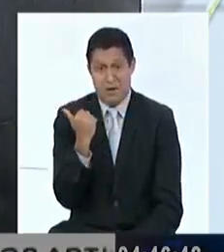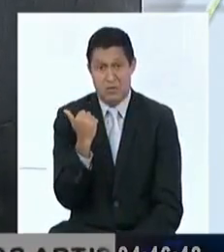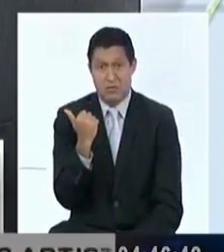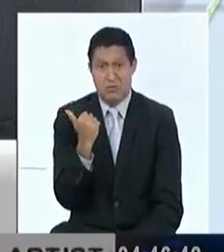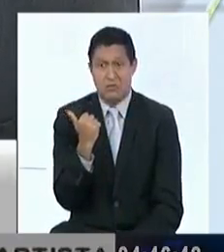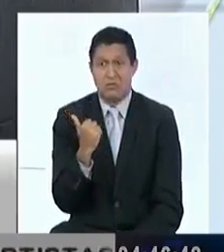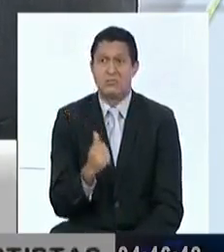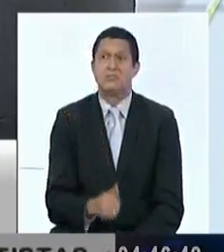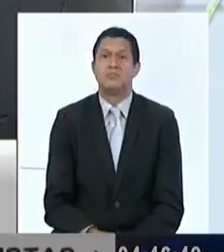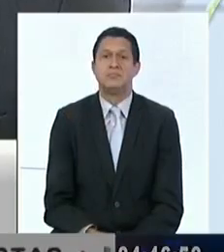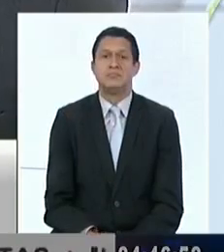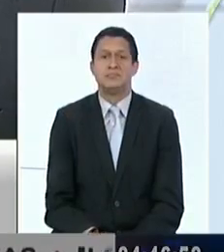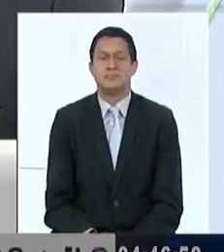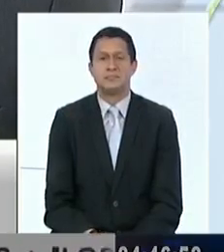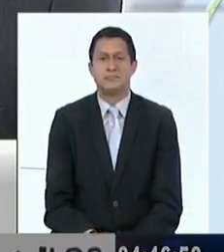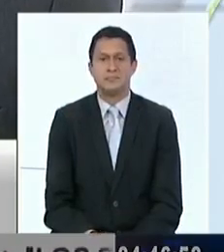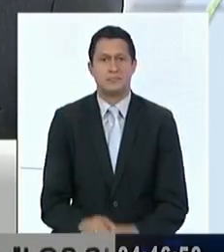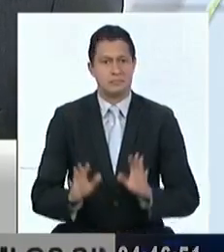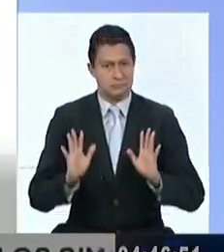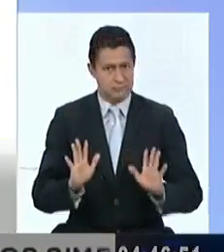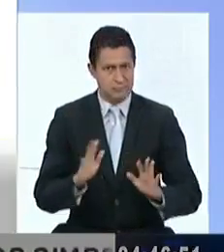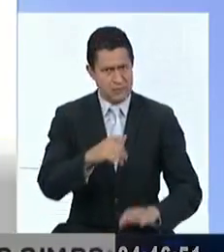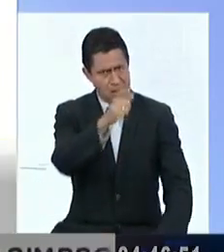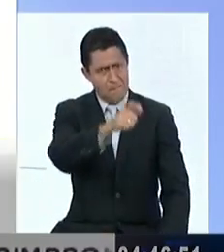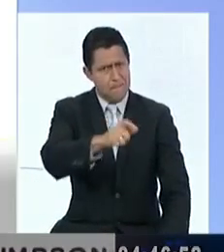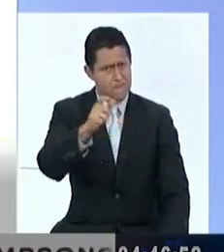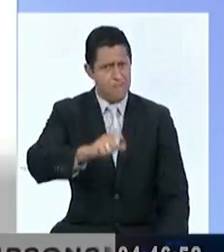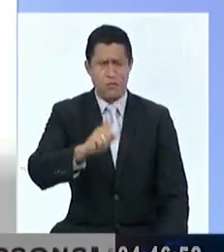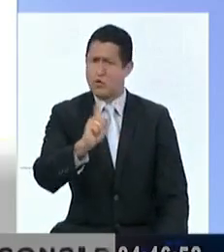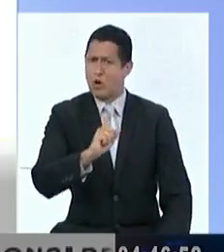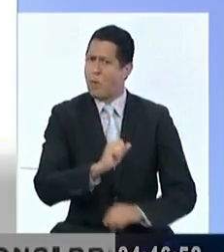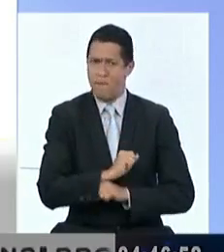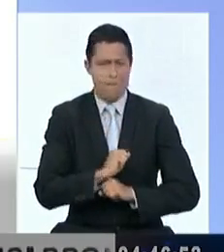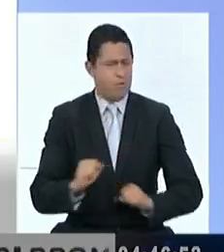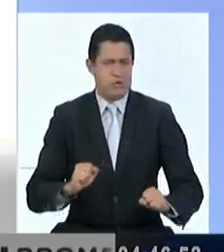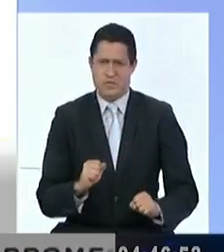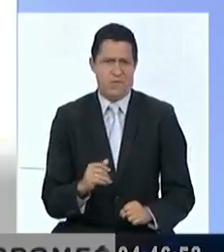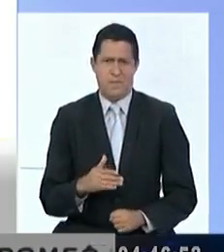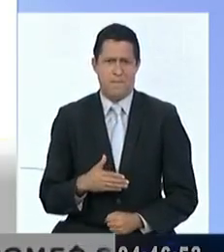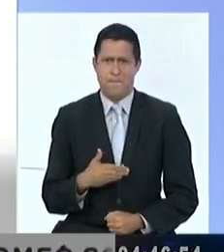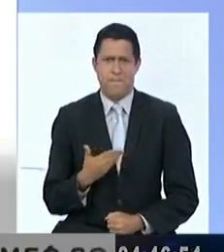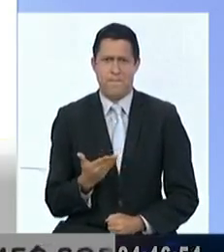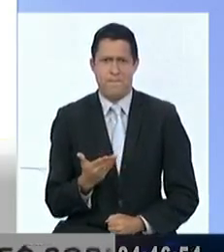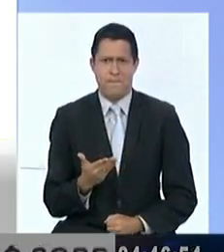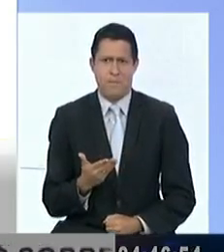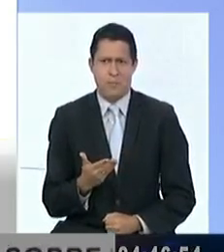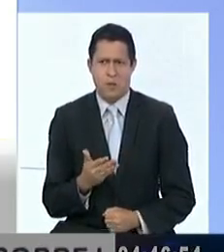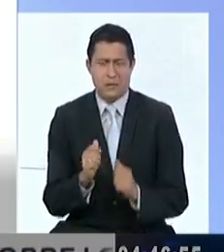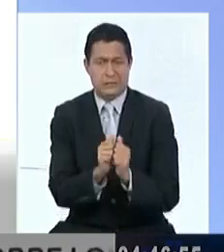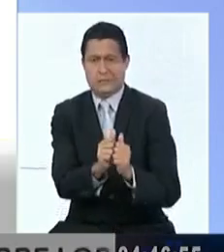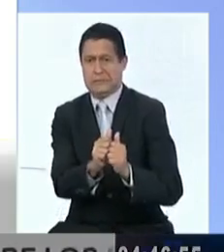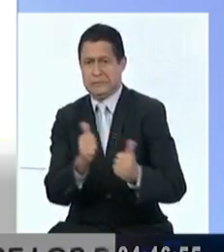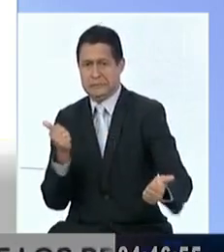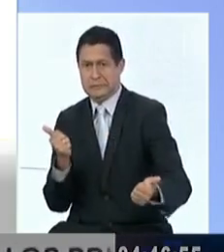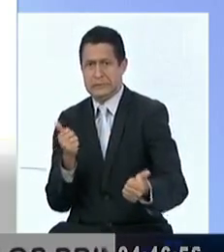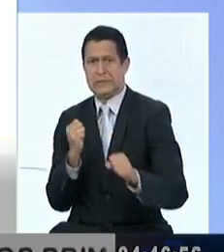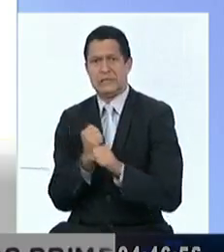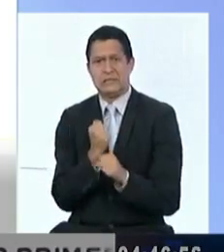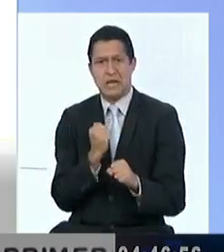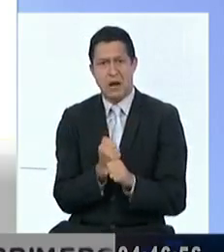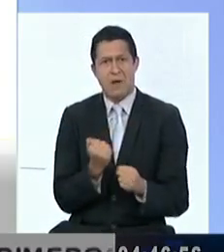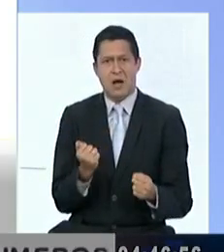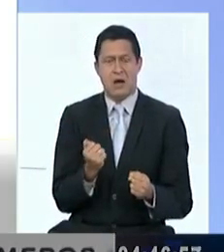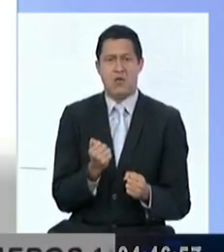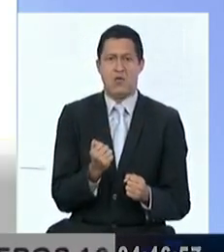precisamente al descanso y estas personas que no logran por lo menos este desligar lo que es el trabajo